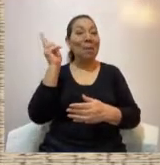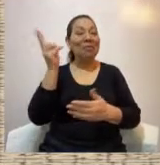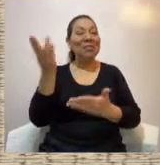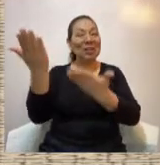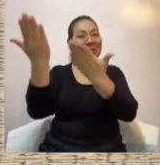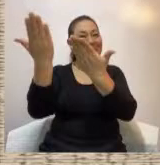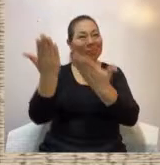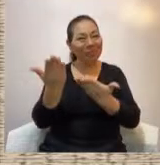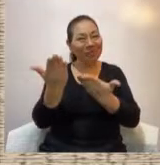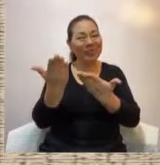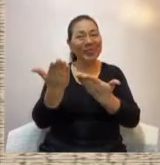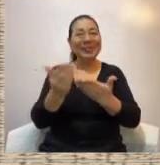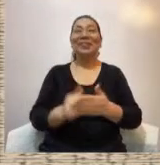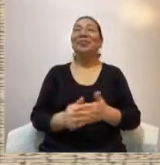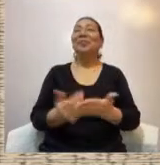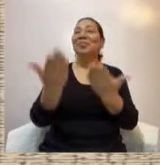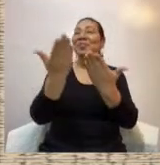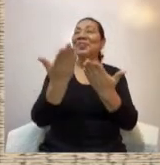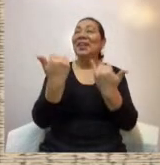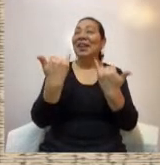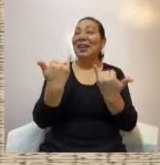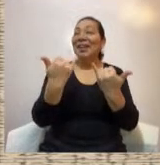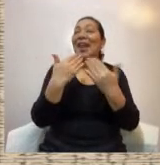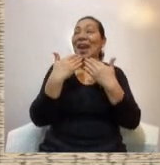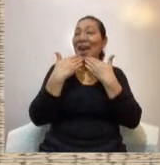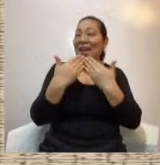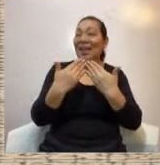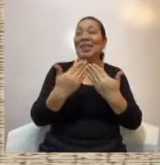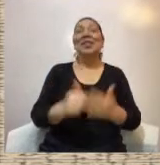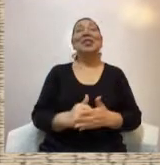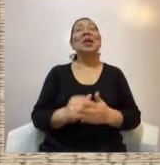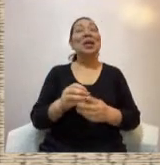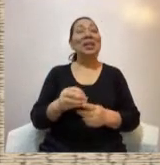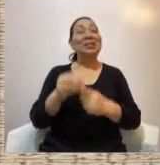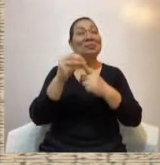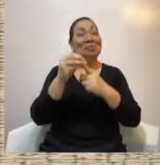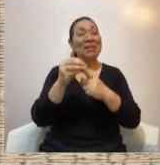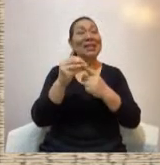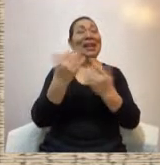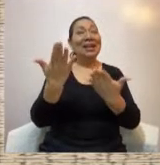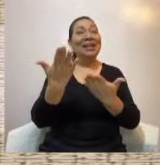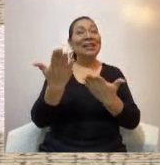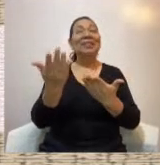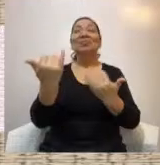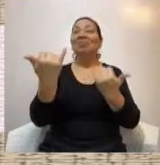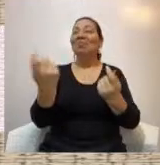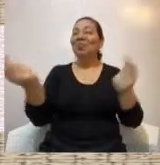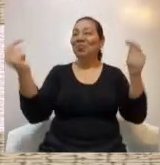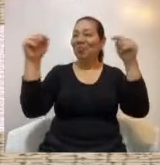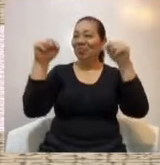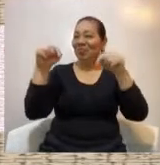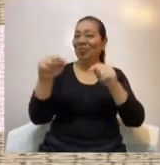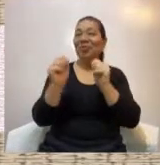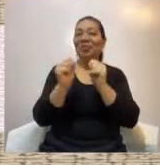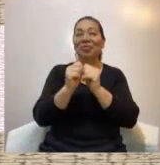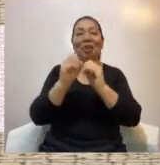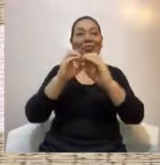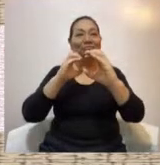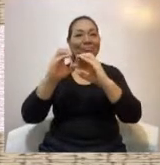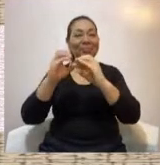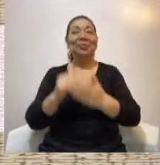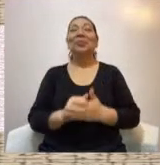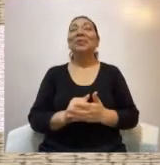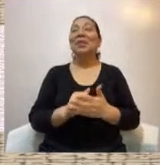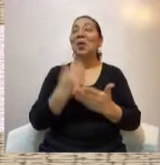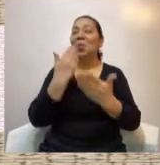Perú, a quien le doy una cordial bienvenida y le agradezco de manera especial el estar el día de hoy con